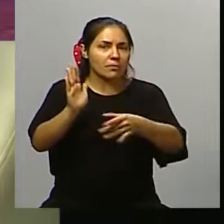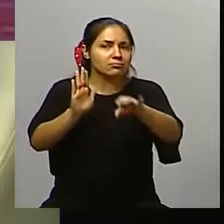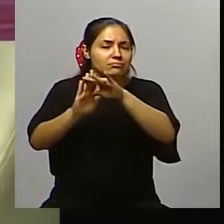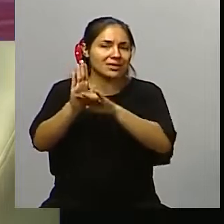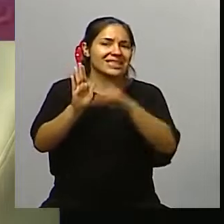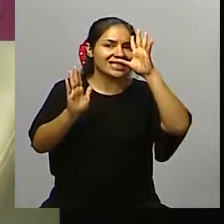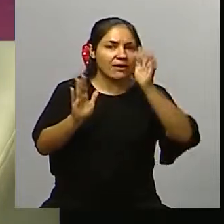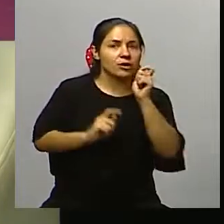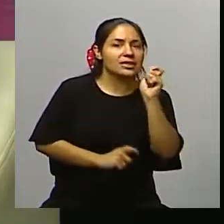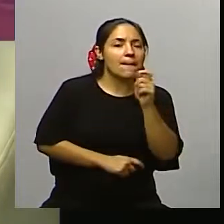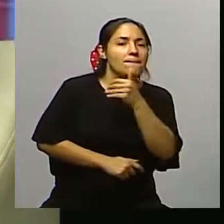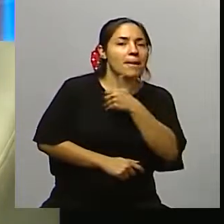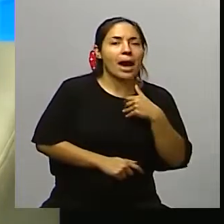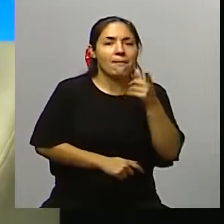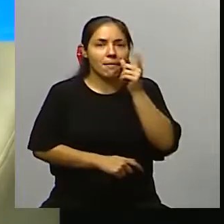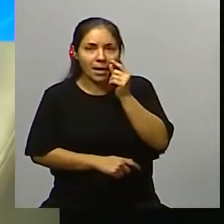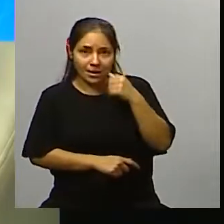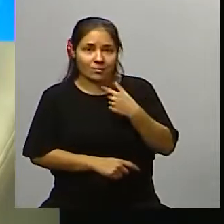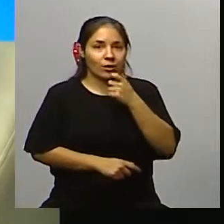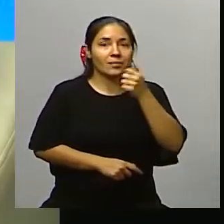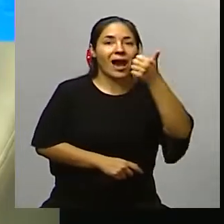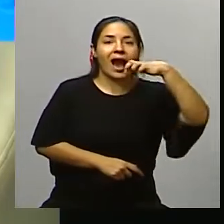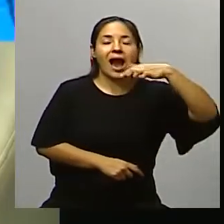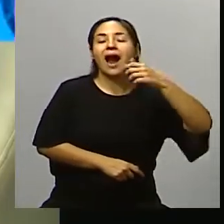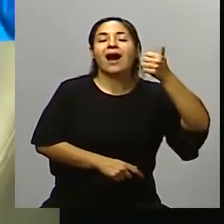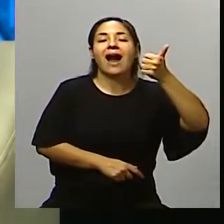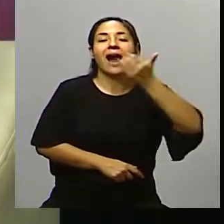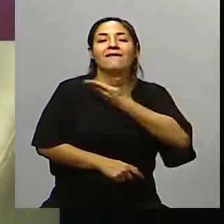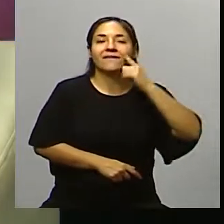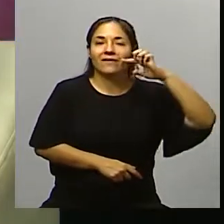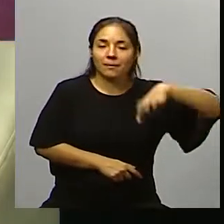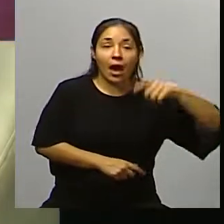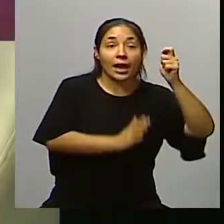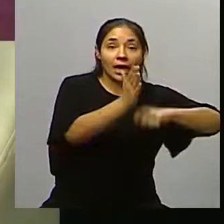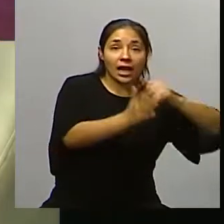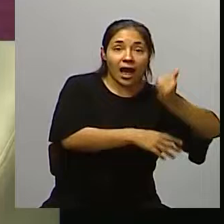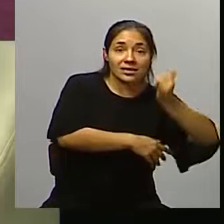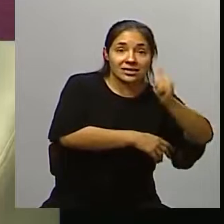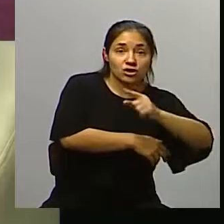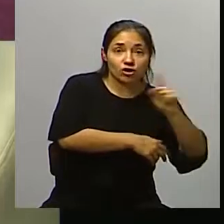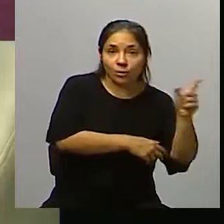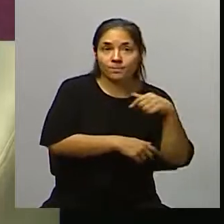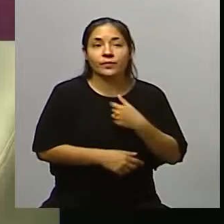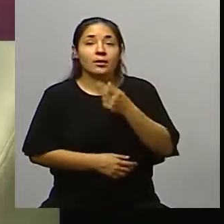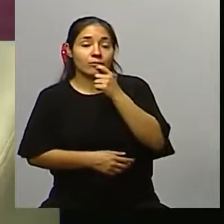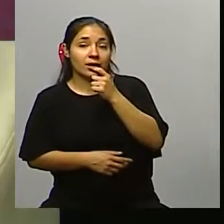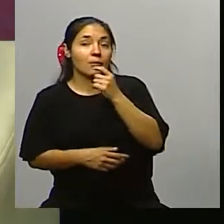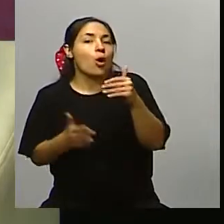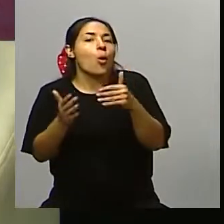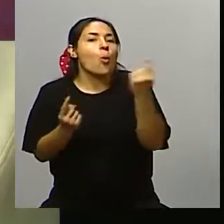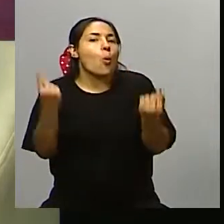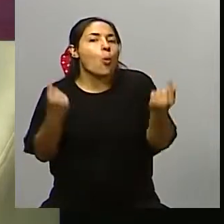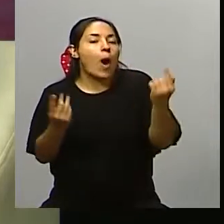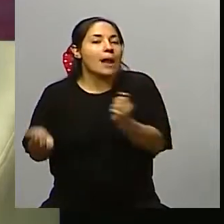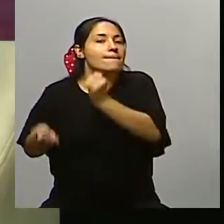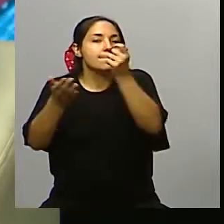su madre, y desde la AFIP nosotros detectamos si tiene una registración o no, y a partir de eso le vamos a pagar asignación familiar o asignación universal a ese